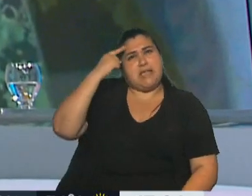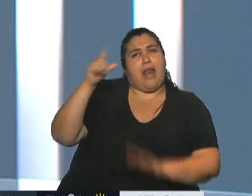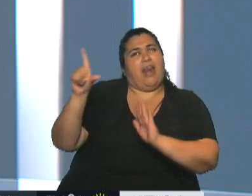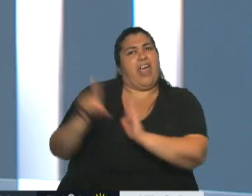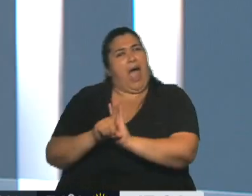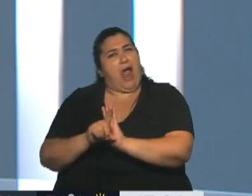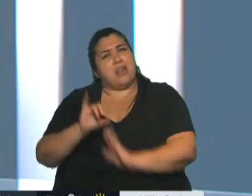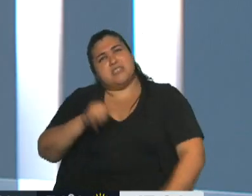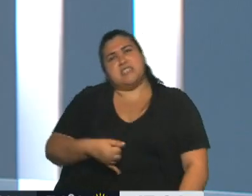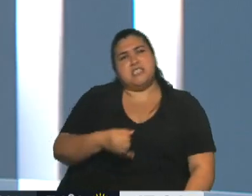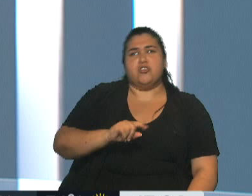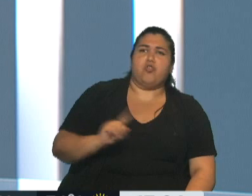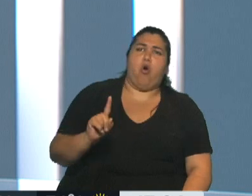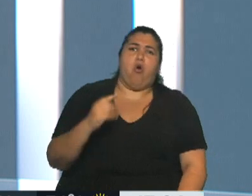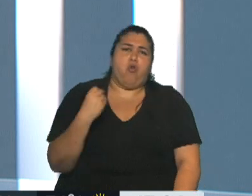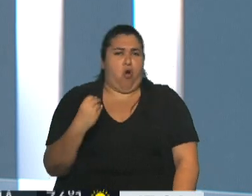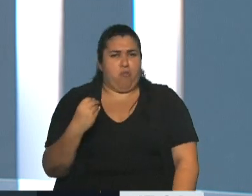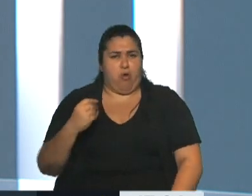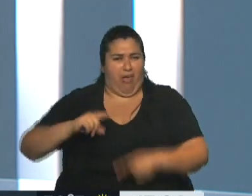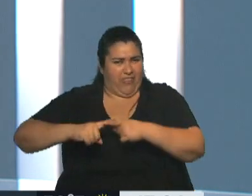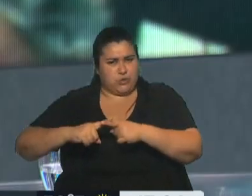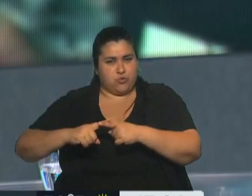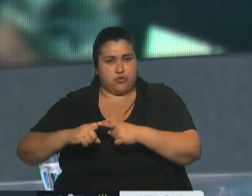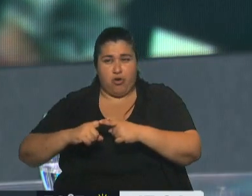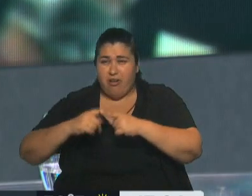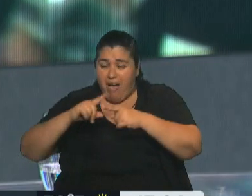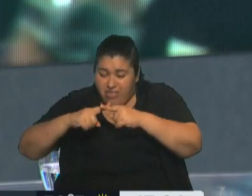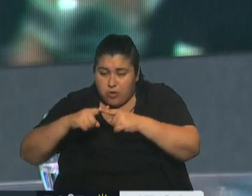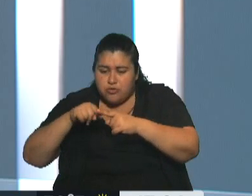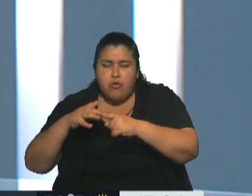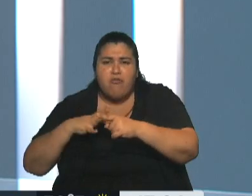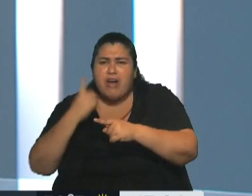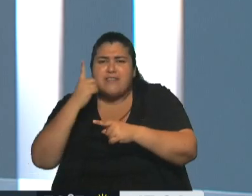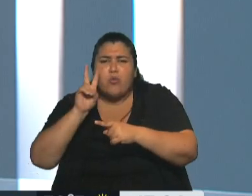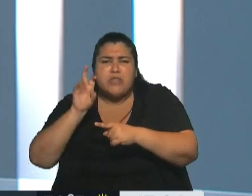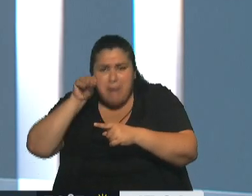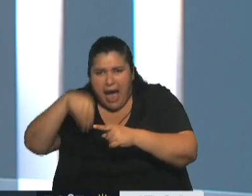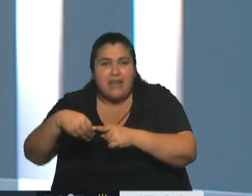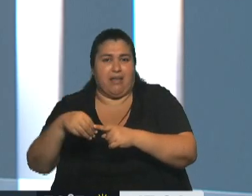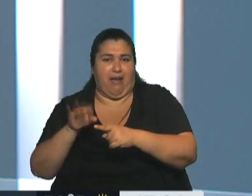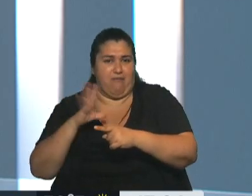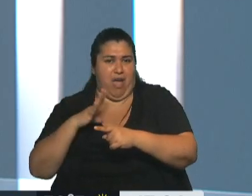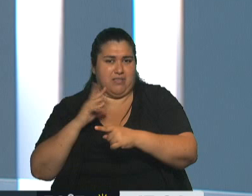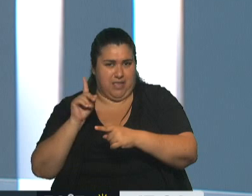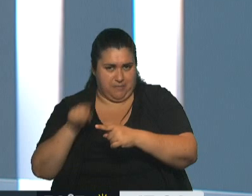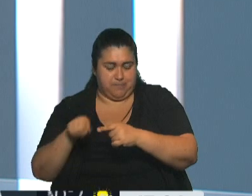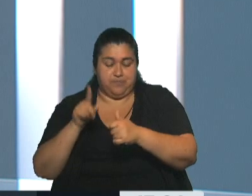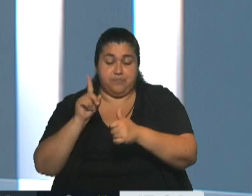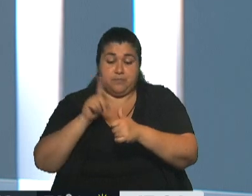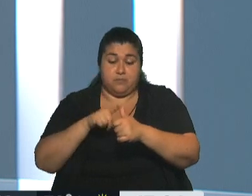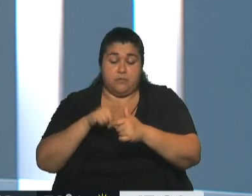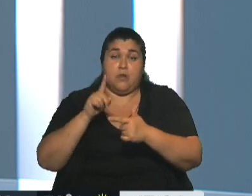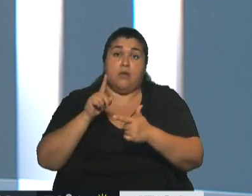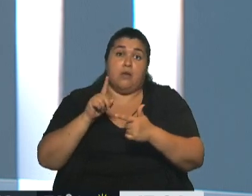cosas no. Digamos, ahí hay una discusión que no está. Ese me parece que es el primer punto. Segundo, que me parece por la crueldad